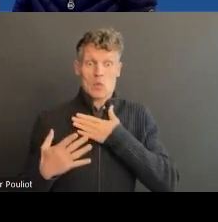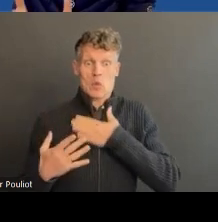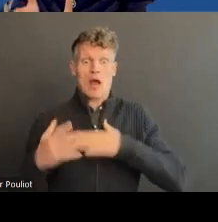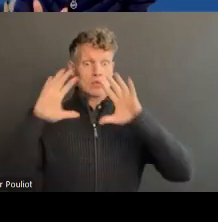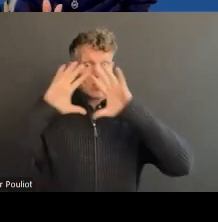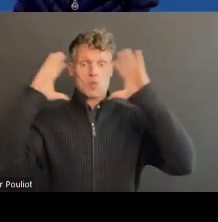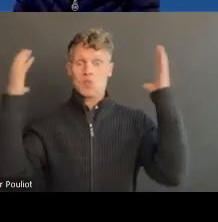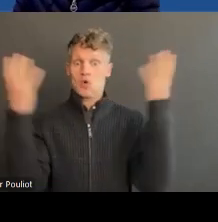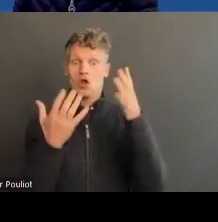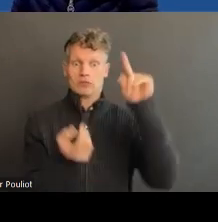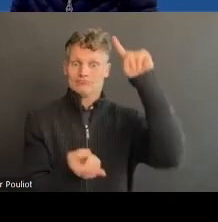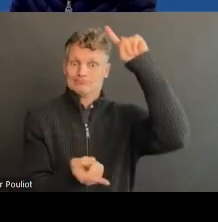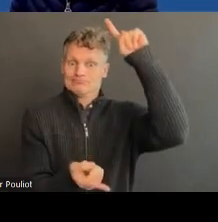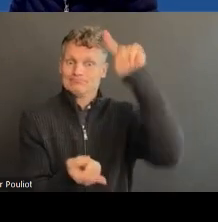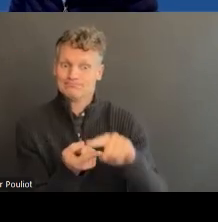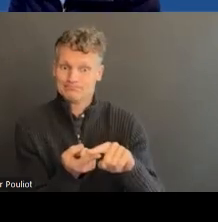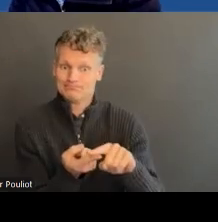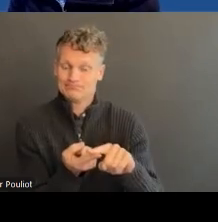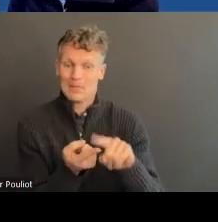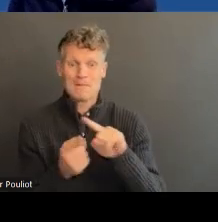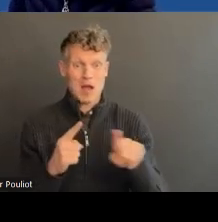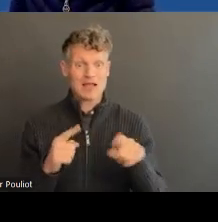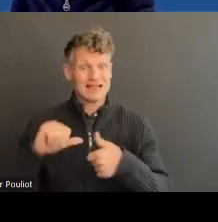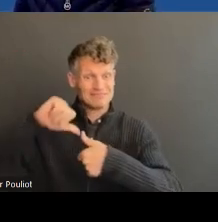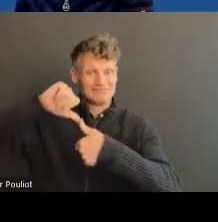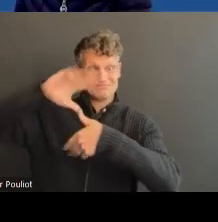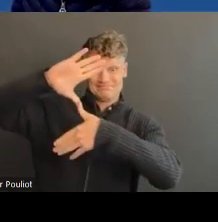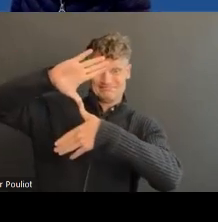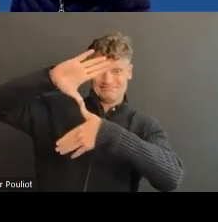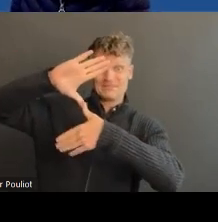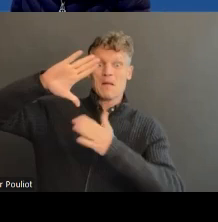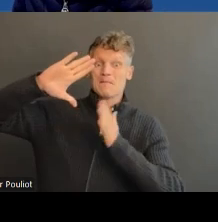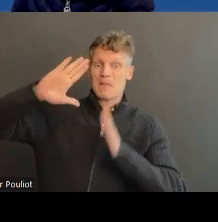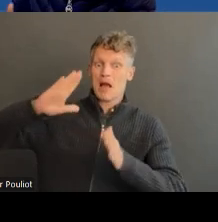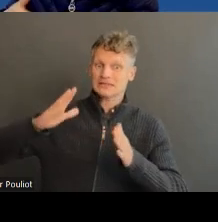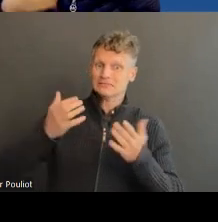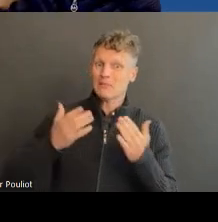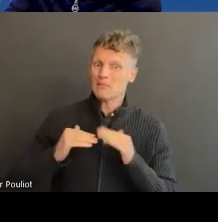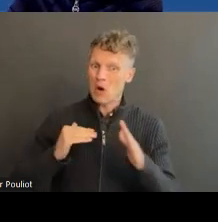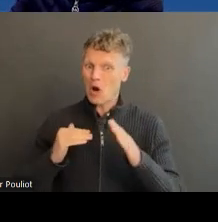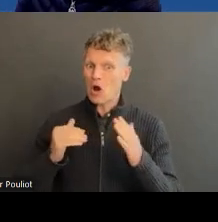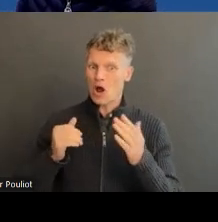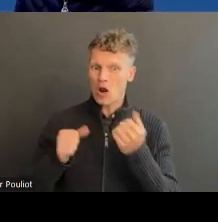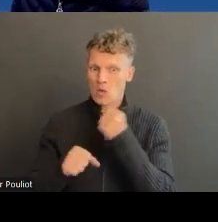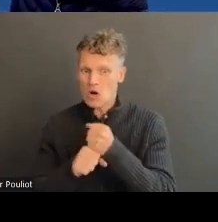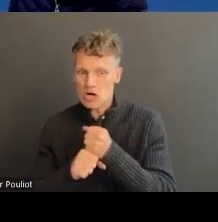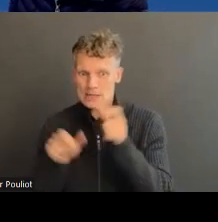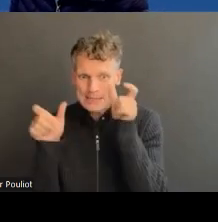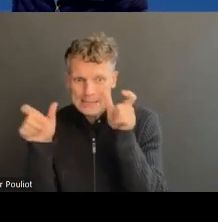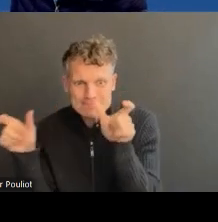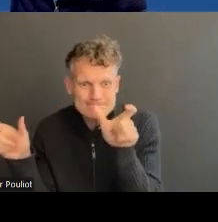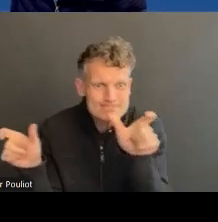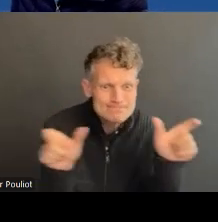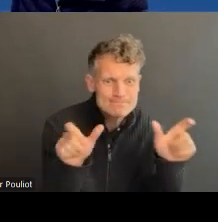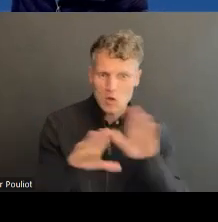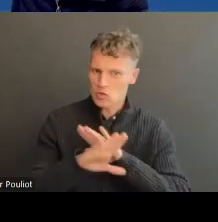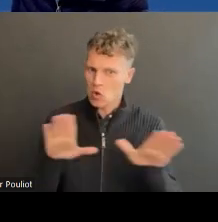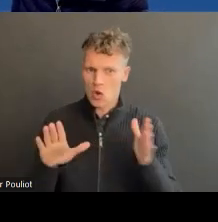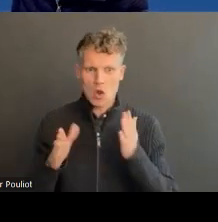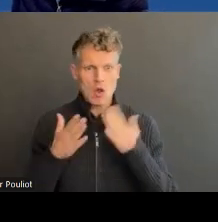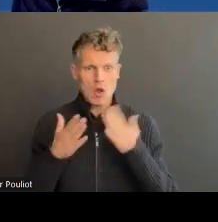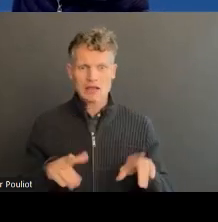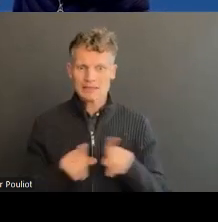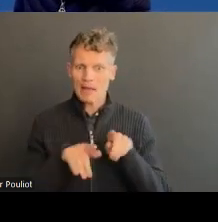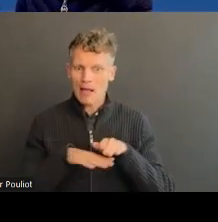la erradicación global, en donde la región necesita poder alcanzar la erradicación